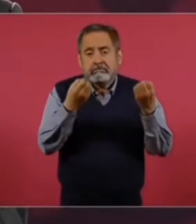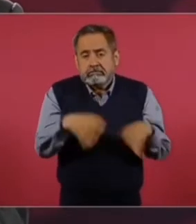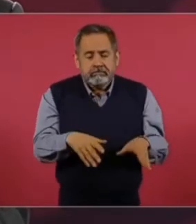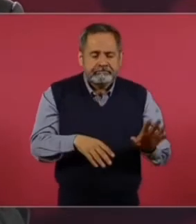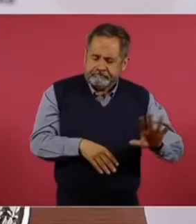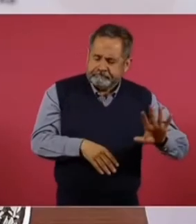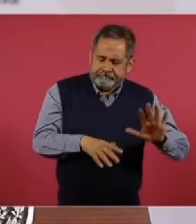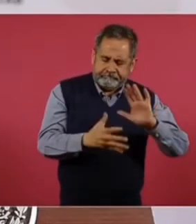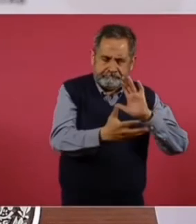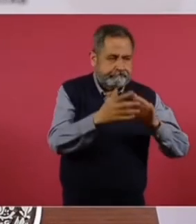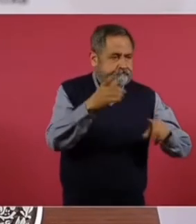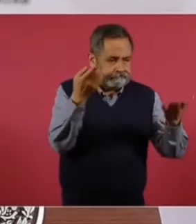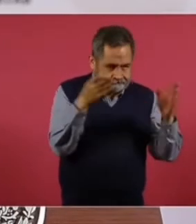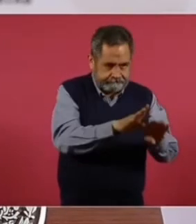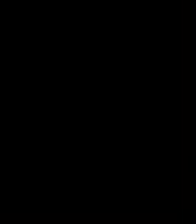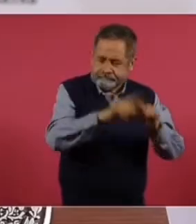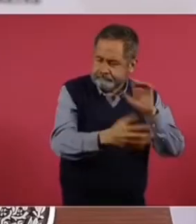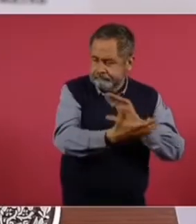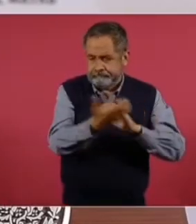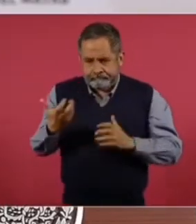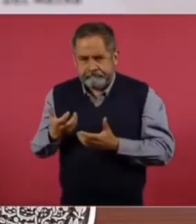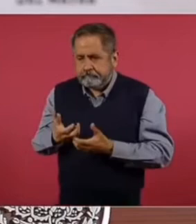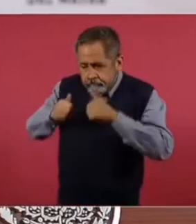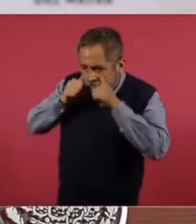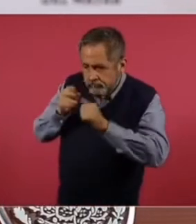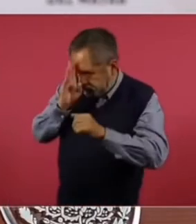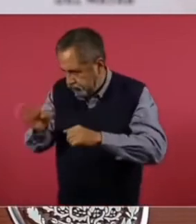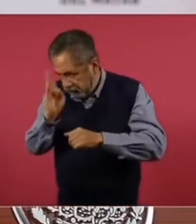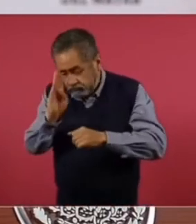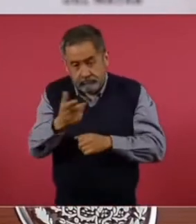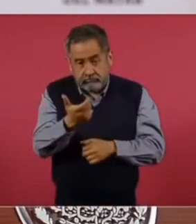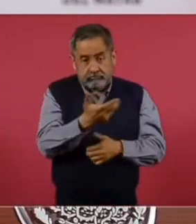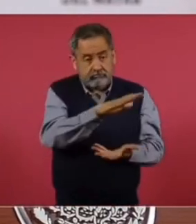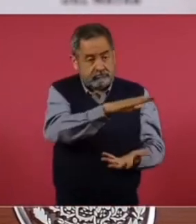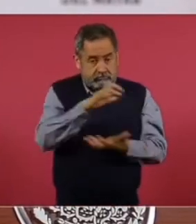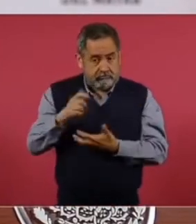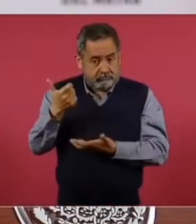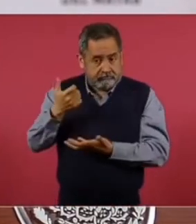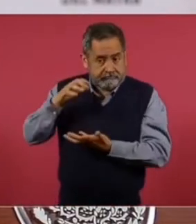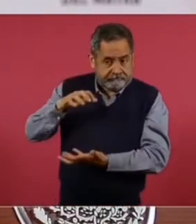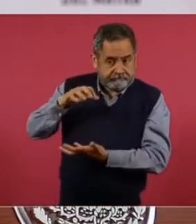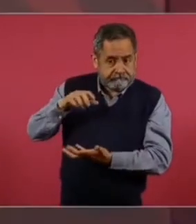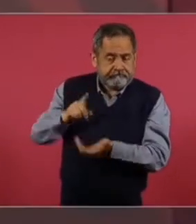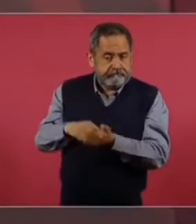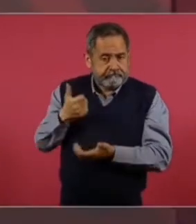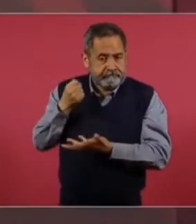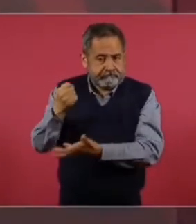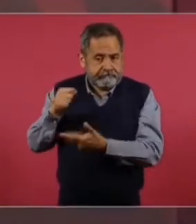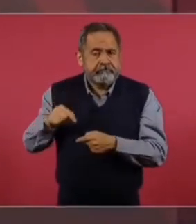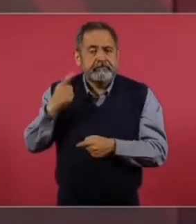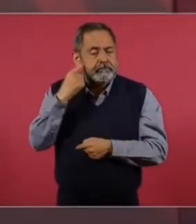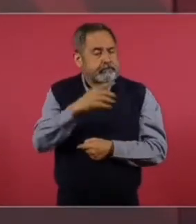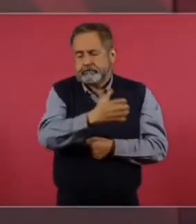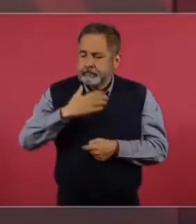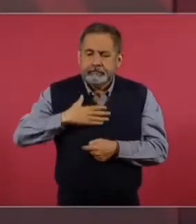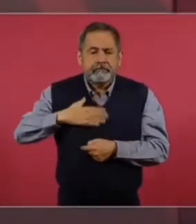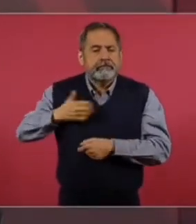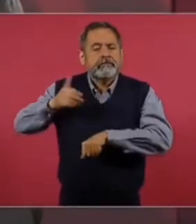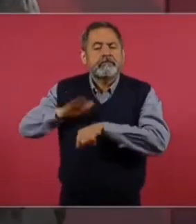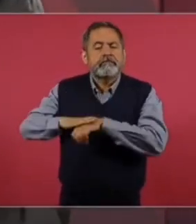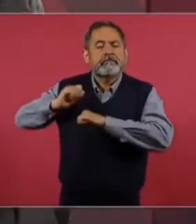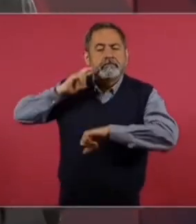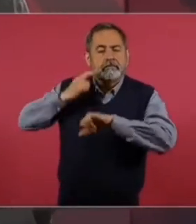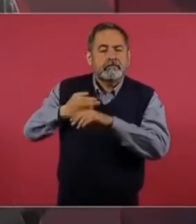de instituciones. Entonces, esos fondos de financiera rural pasan a ser manejados por